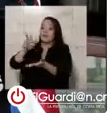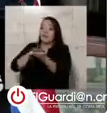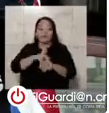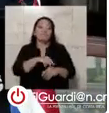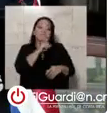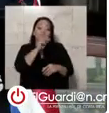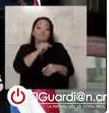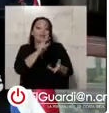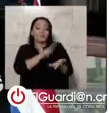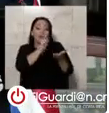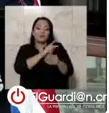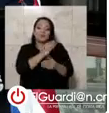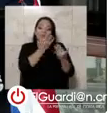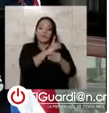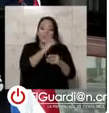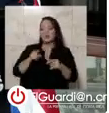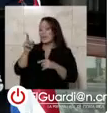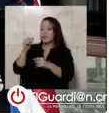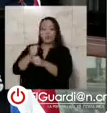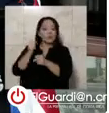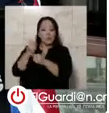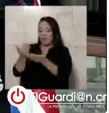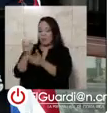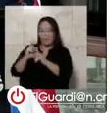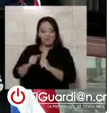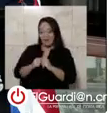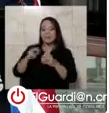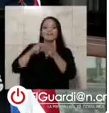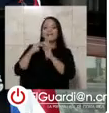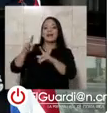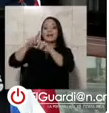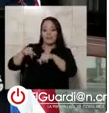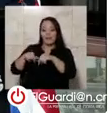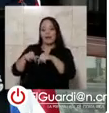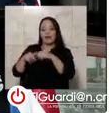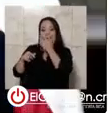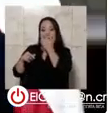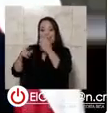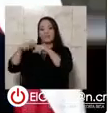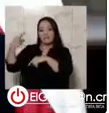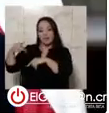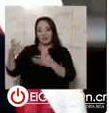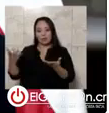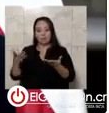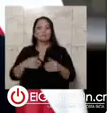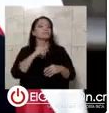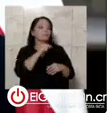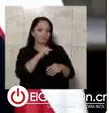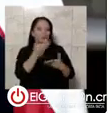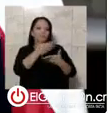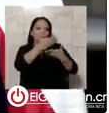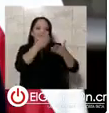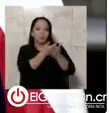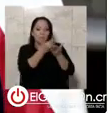aprueban, que espero en Dios que sí. Y no es obra nueva, es eliminar. Es obra de reconstrucción. Eliminar los riesgos y eliminar inminentes en obras peligro inminente.